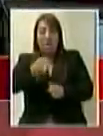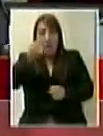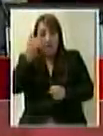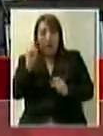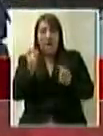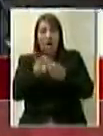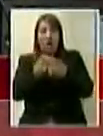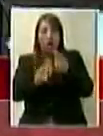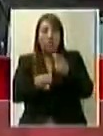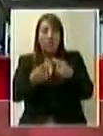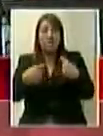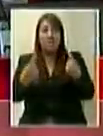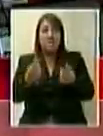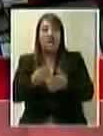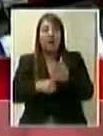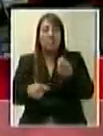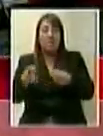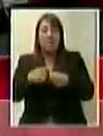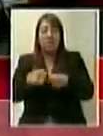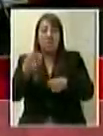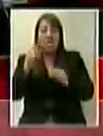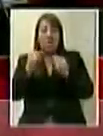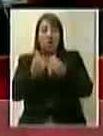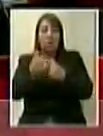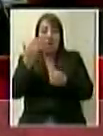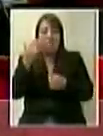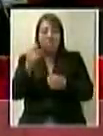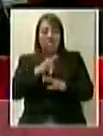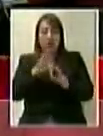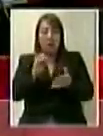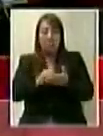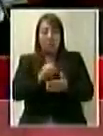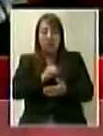para congresistas pertenecientes al partido aprista. Eso es todo, señor presidente.